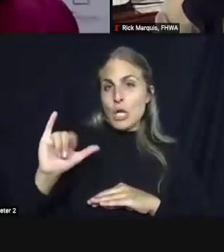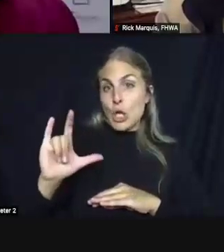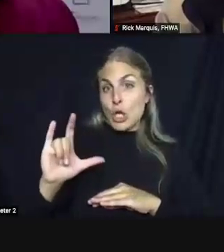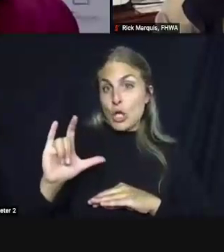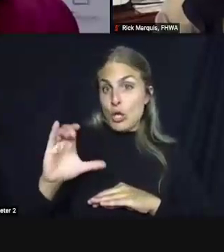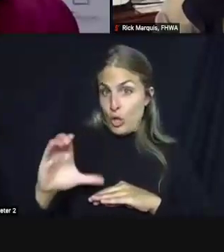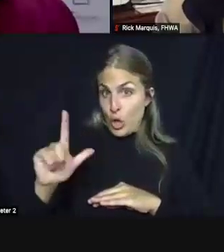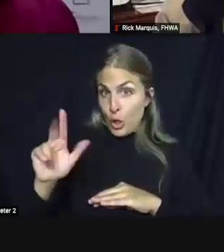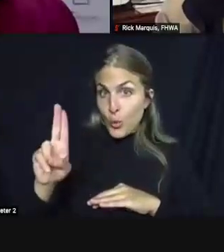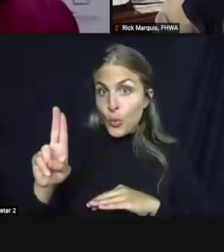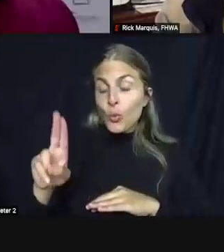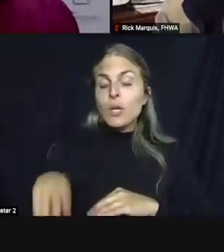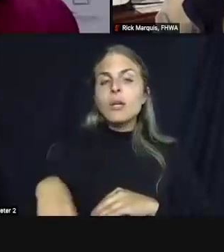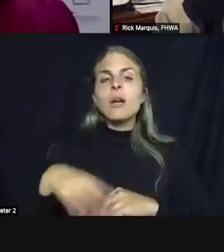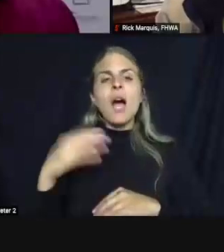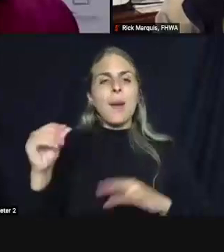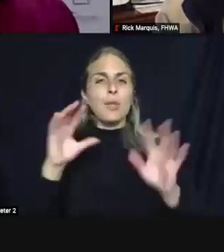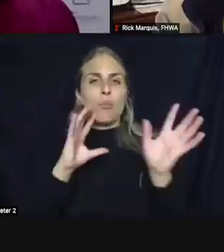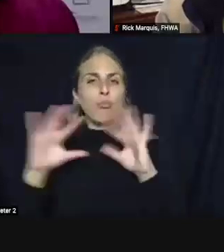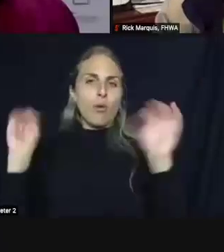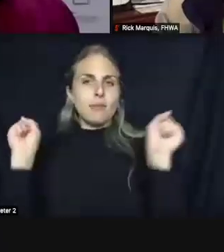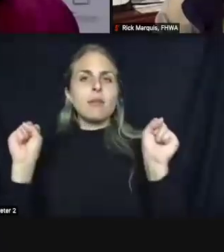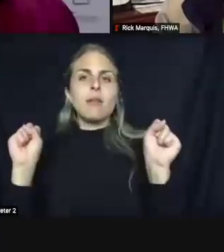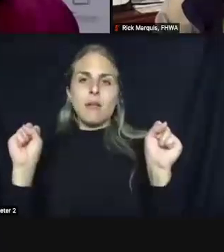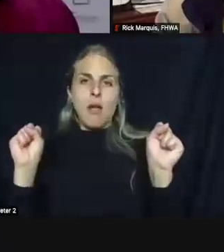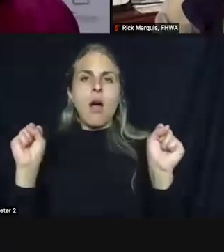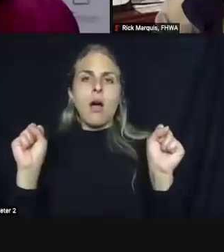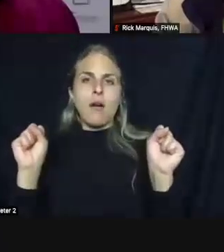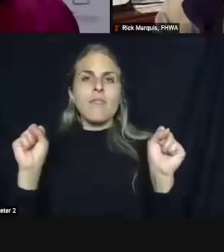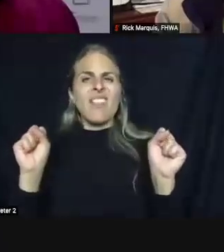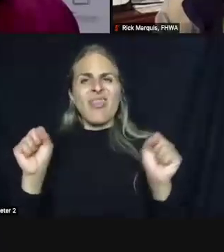NICU y soy